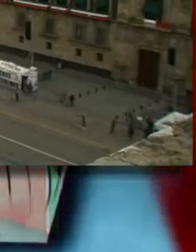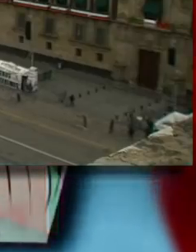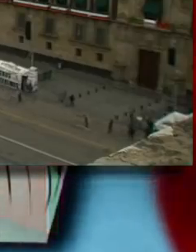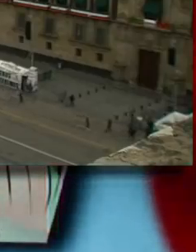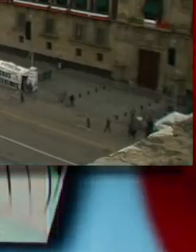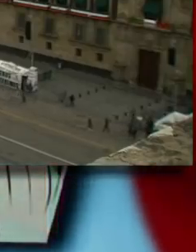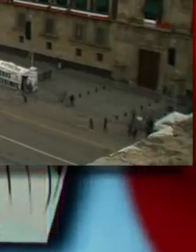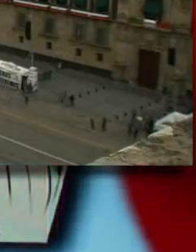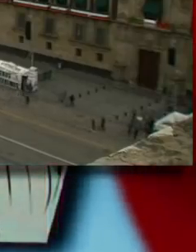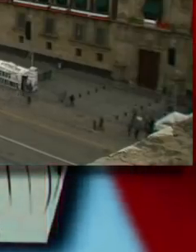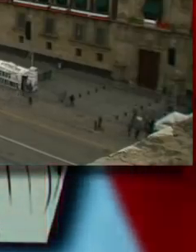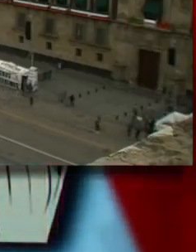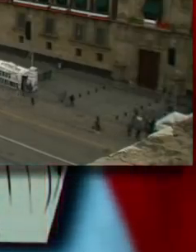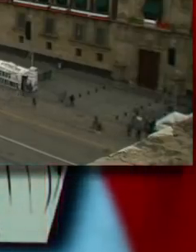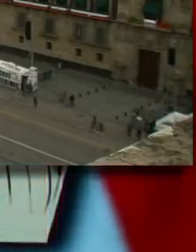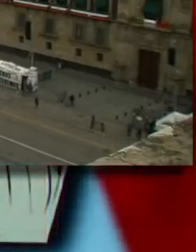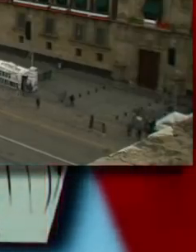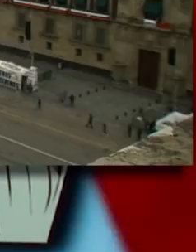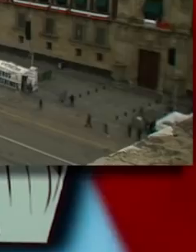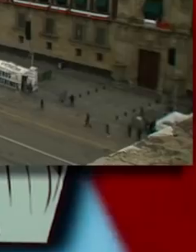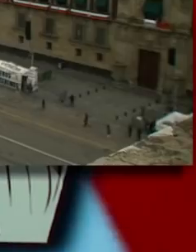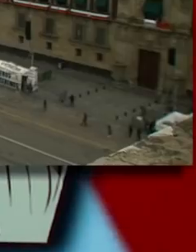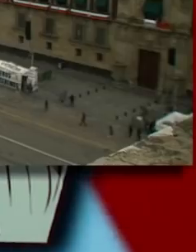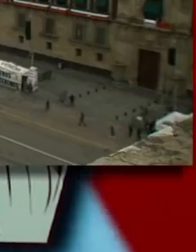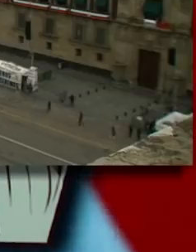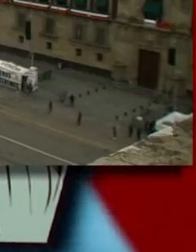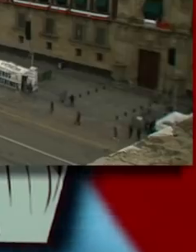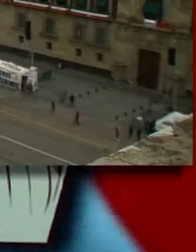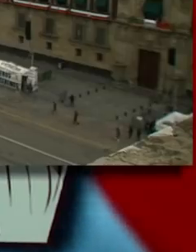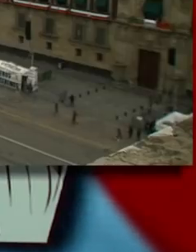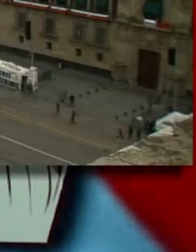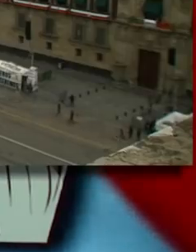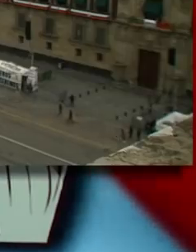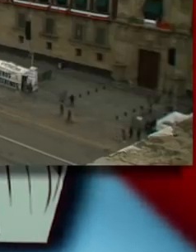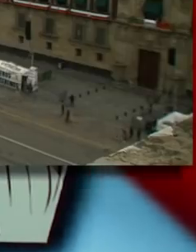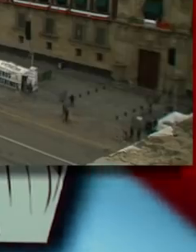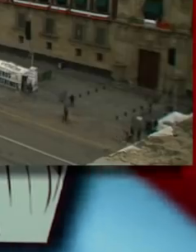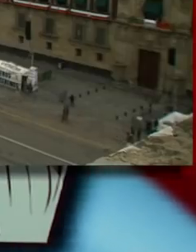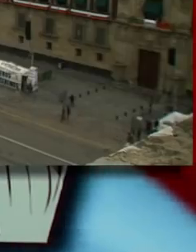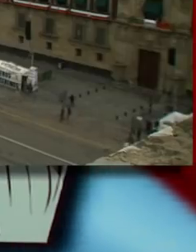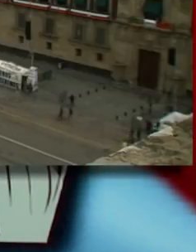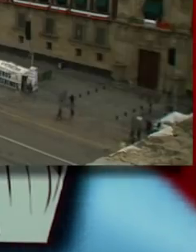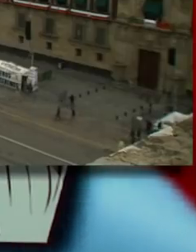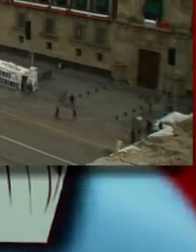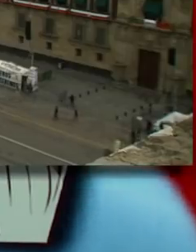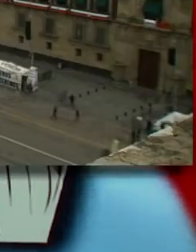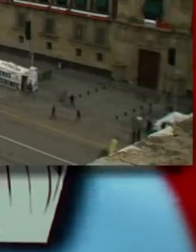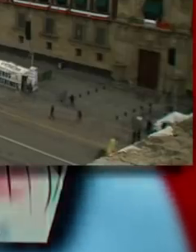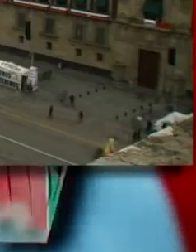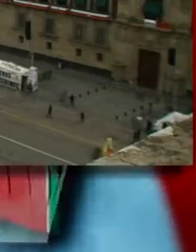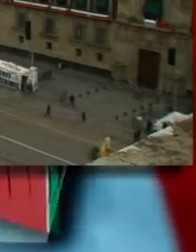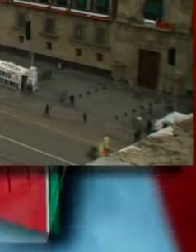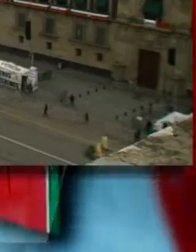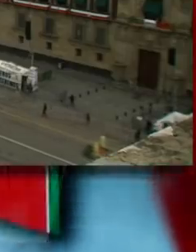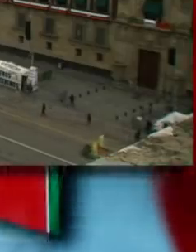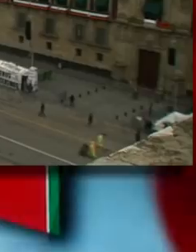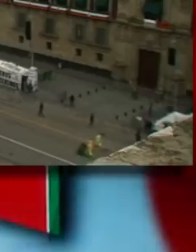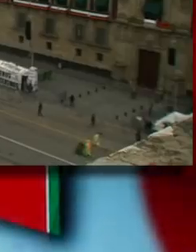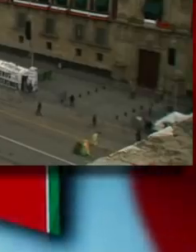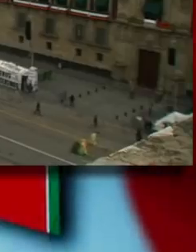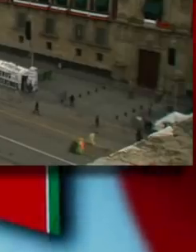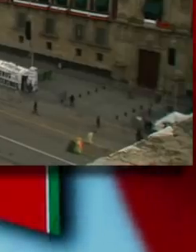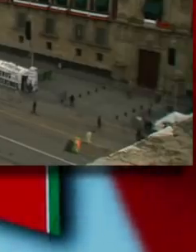gente era muy probable que las medidas de seguridad no se observarán así es que las autoridades capitalinas y el gobierno federal